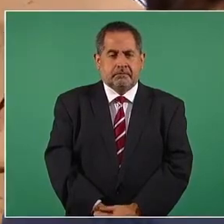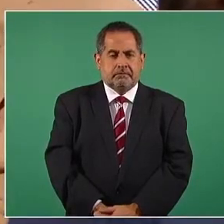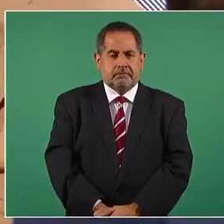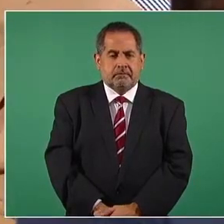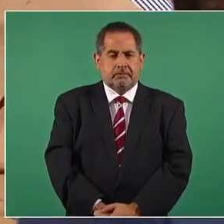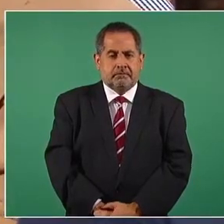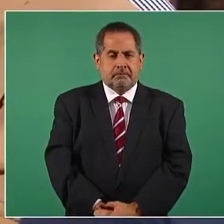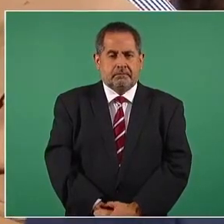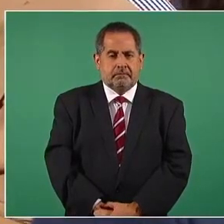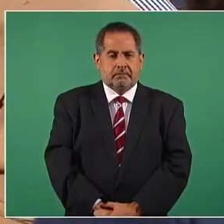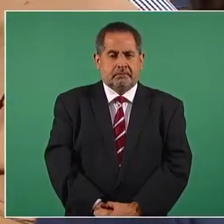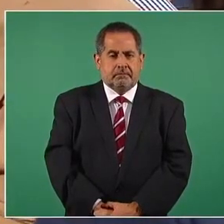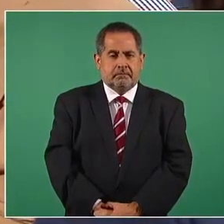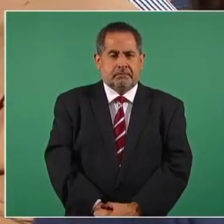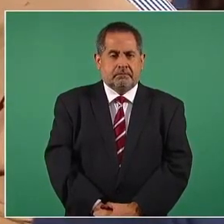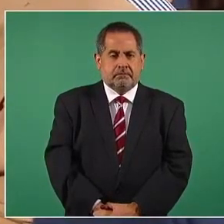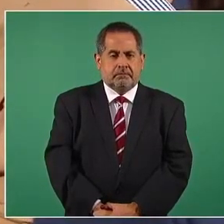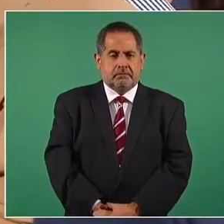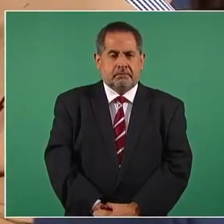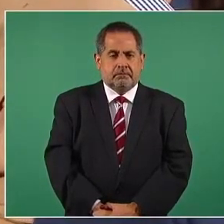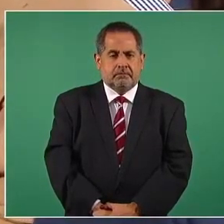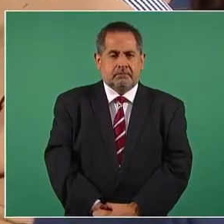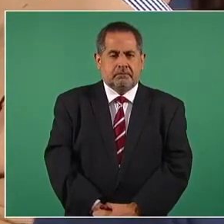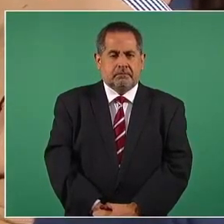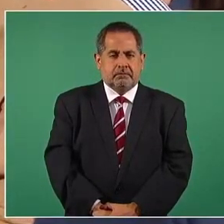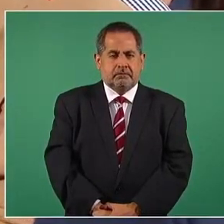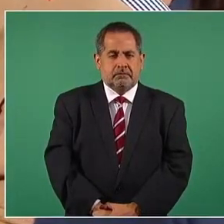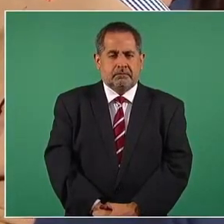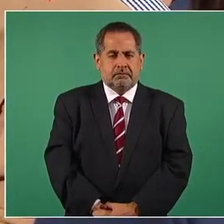Nieto, se hablaba que podría visitar